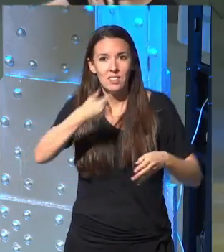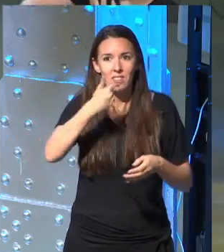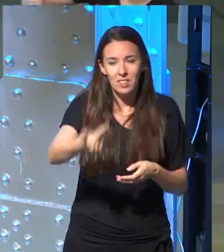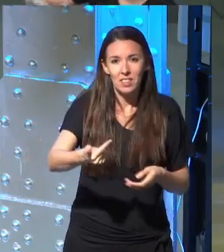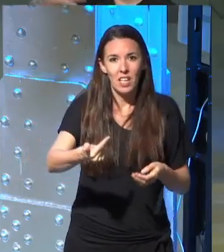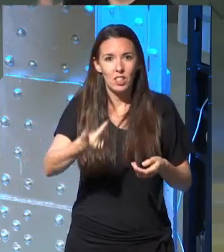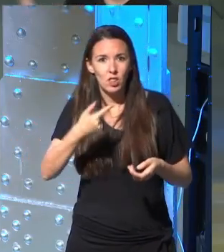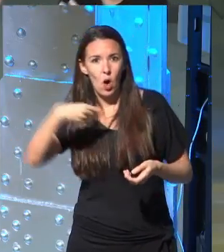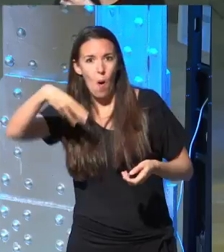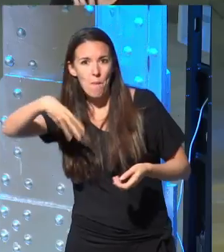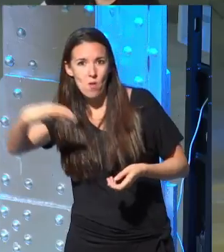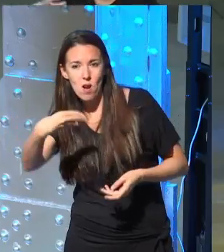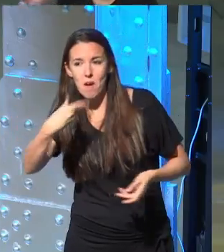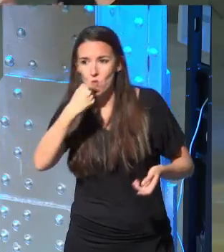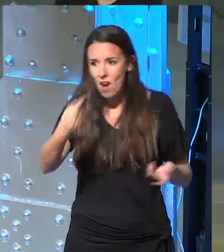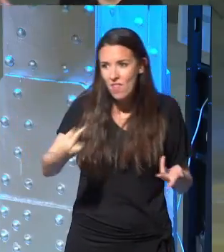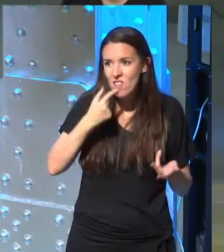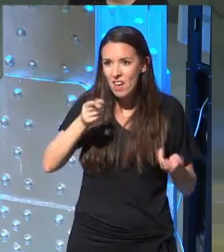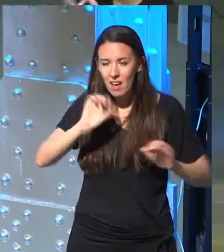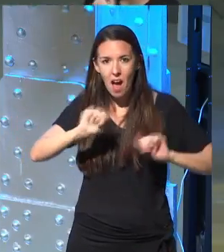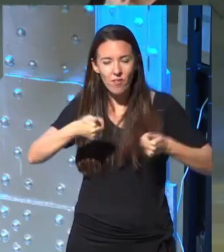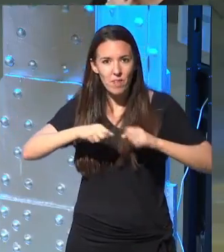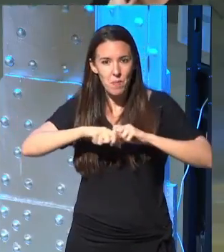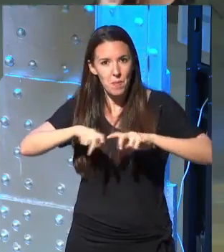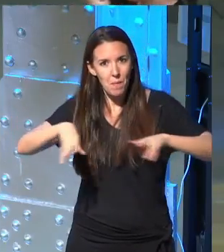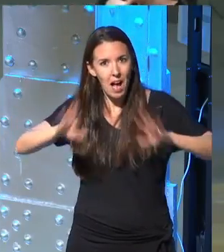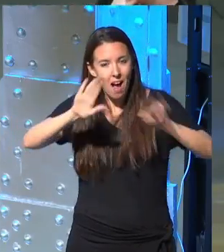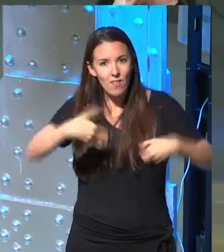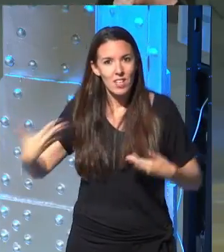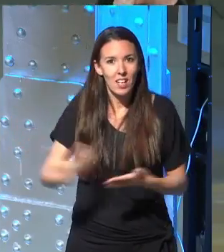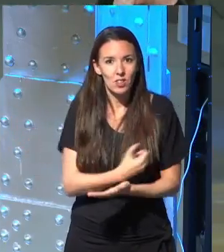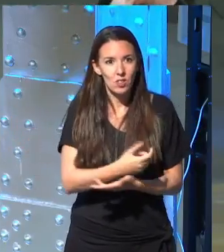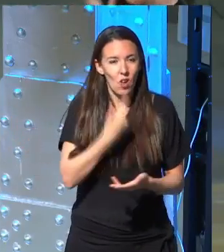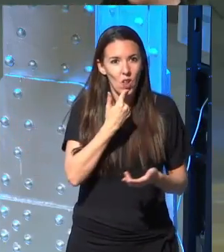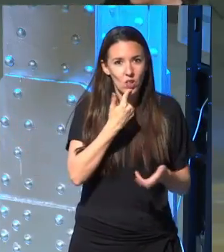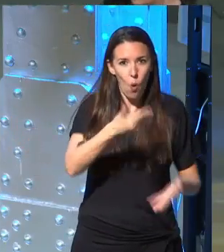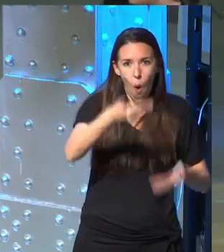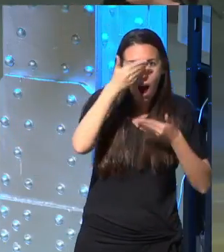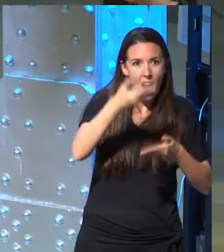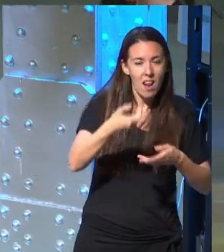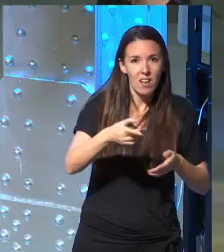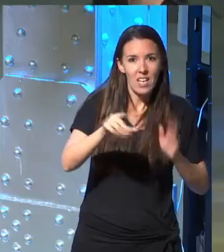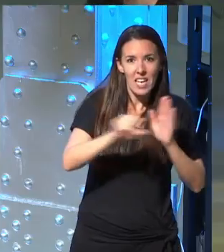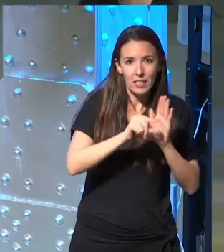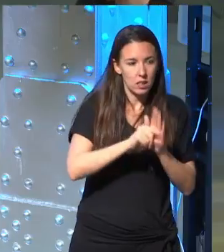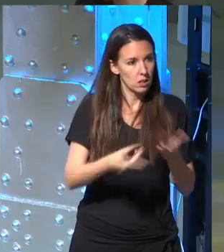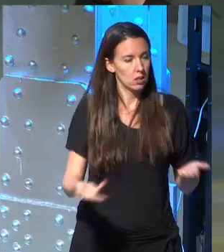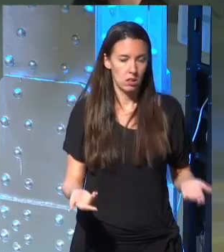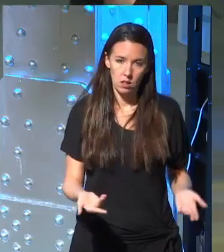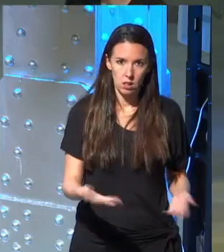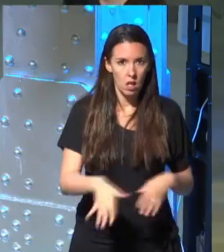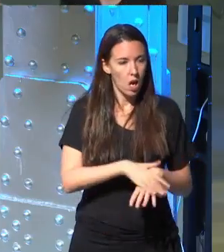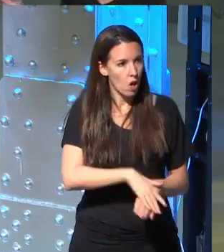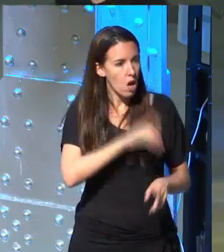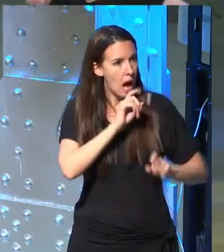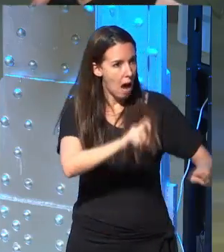Tomasa, Manuel Bartual, y aquello era como que al final yo creo que estaban los de ISIS en plan, chavales, que os acabamos de amenazar,